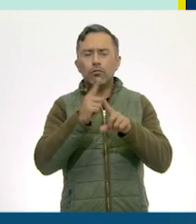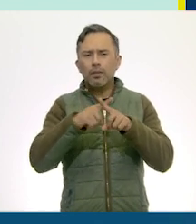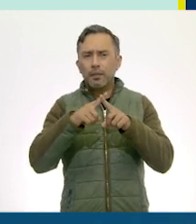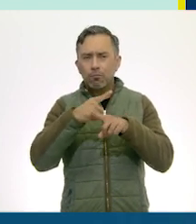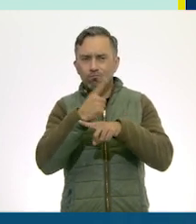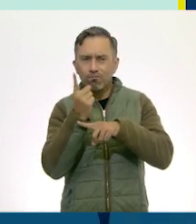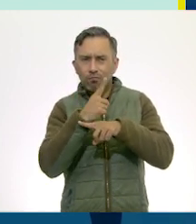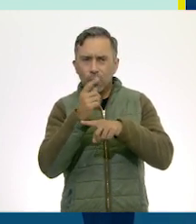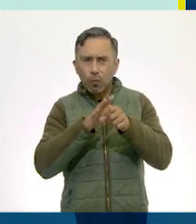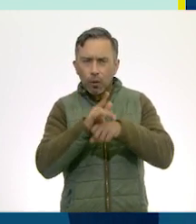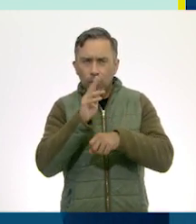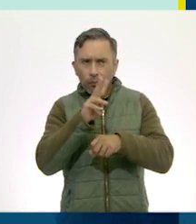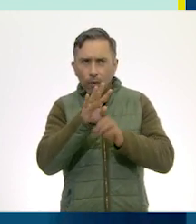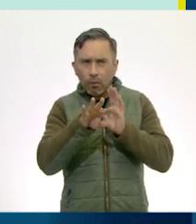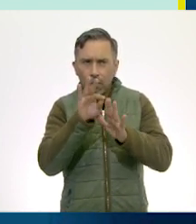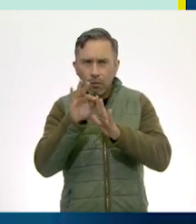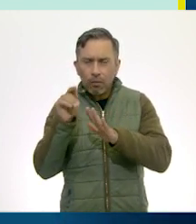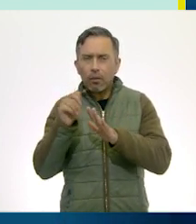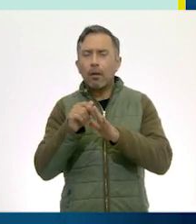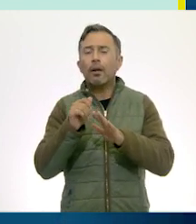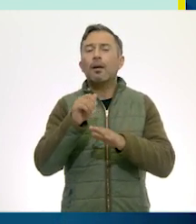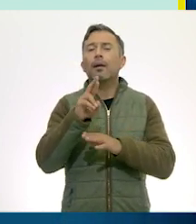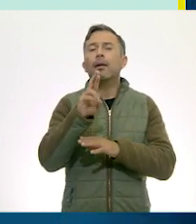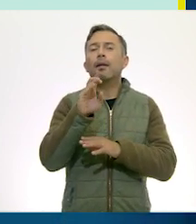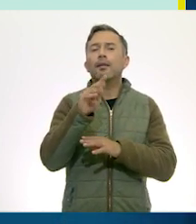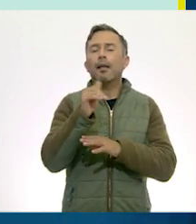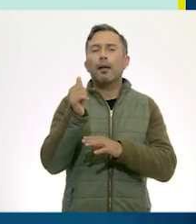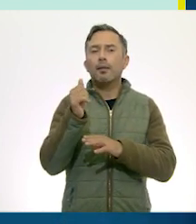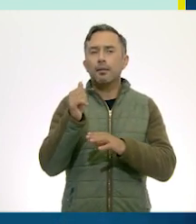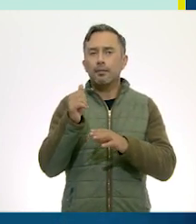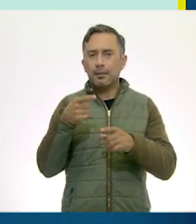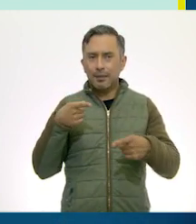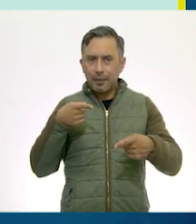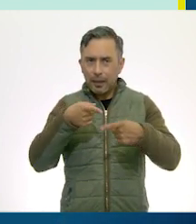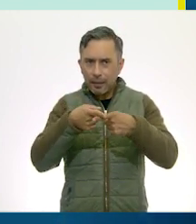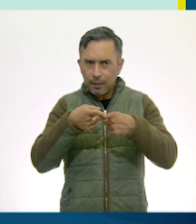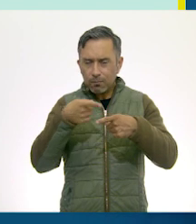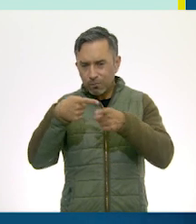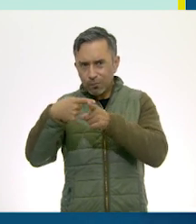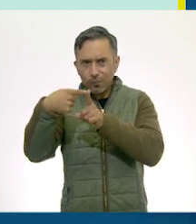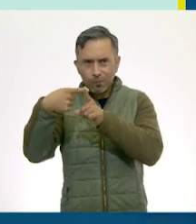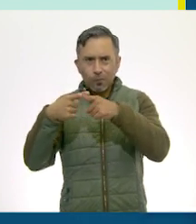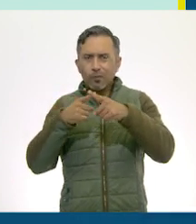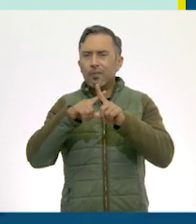rectas secantes se forman en ellos. Muy bien.